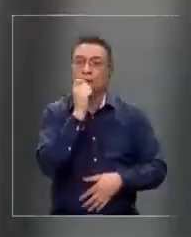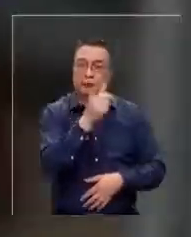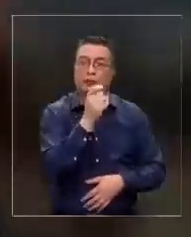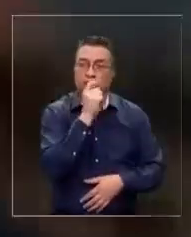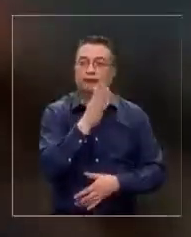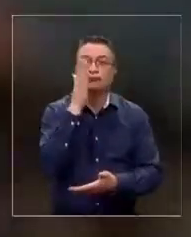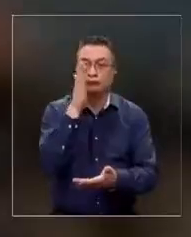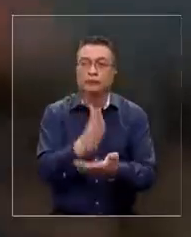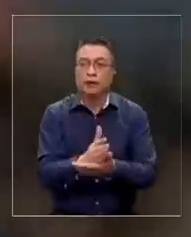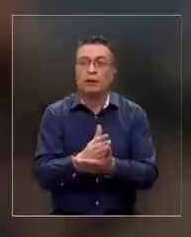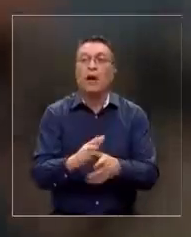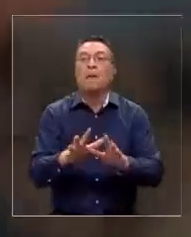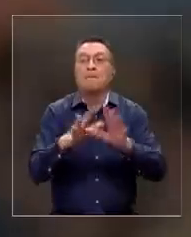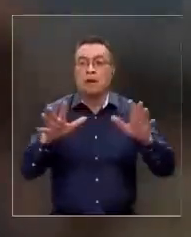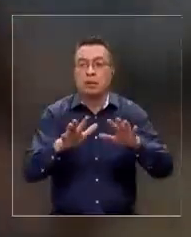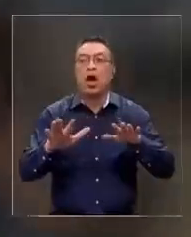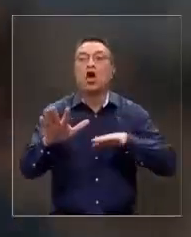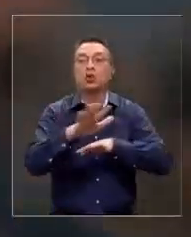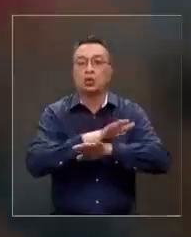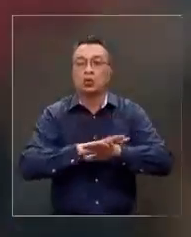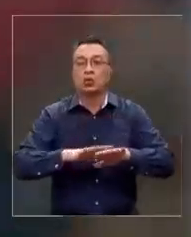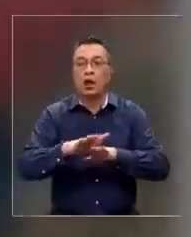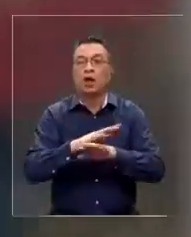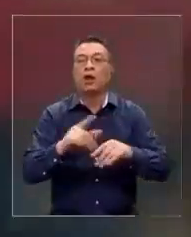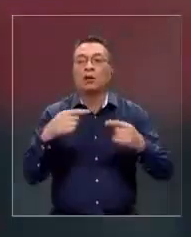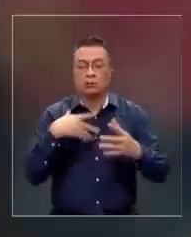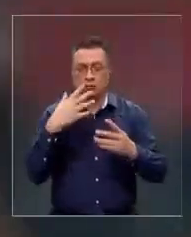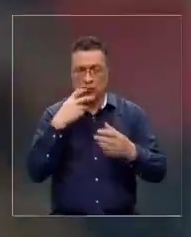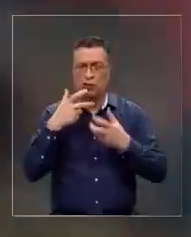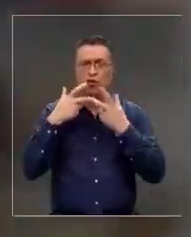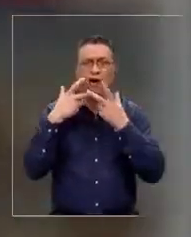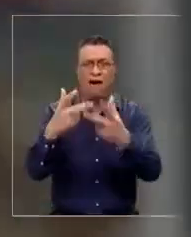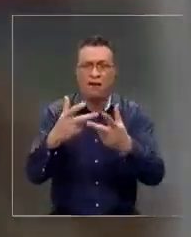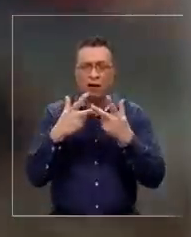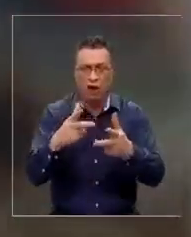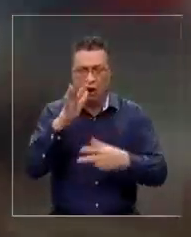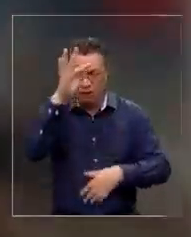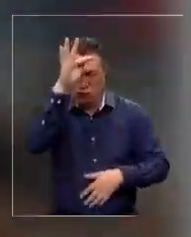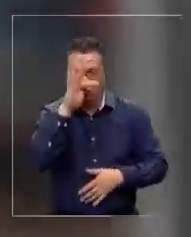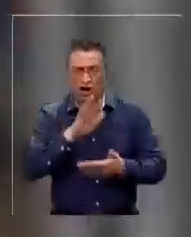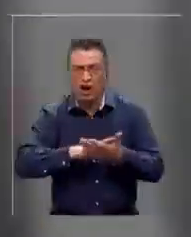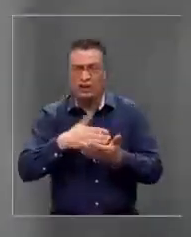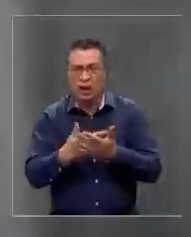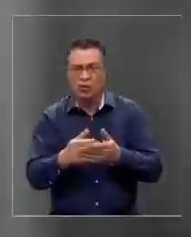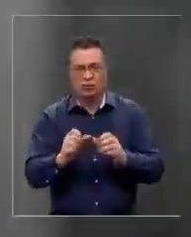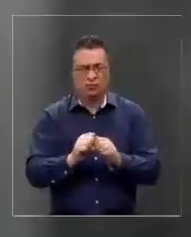todo, tener más resguardo. Nada justifica la agresión hacia funcionarios de la salud